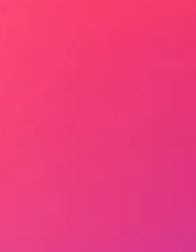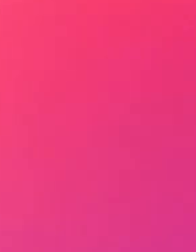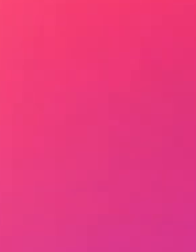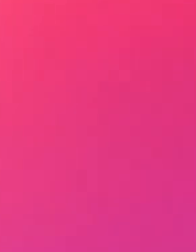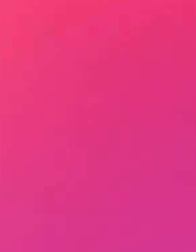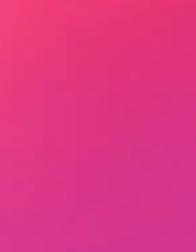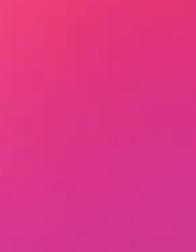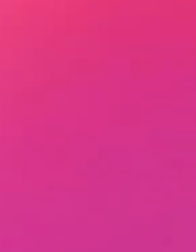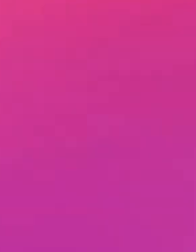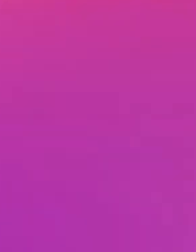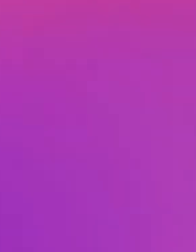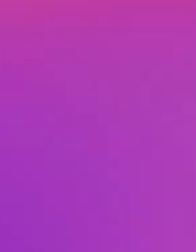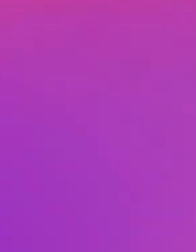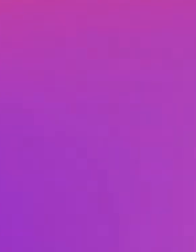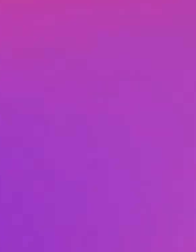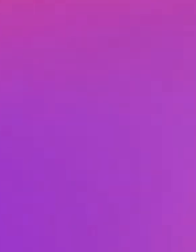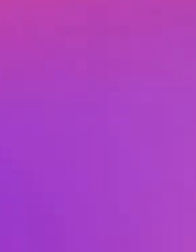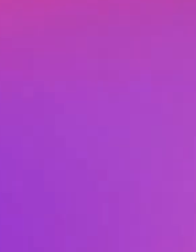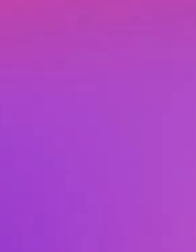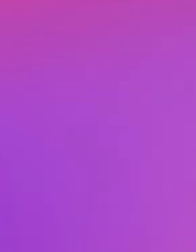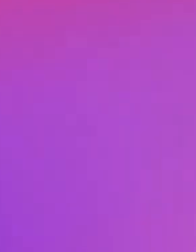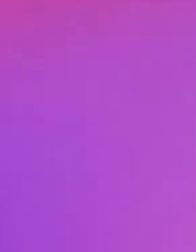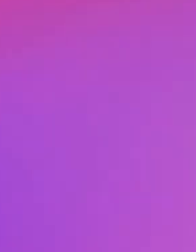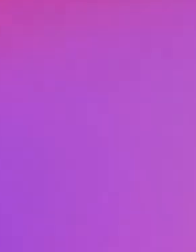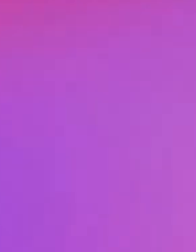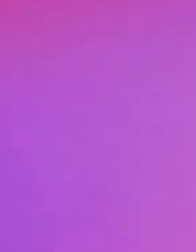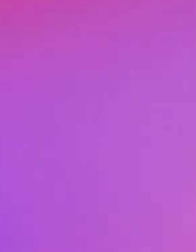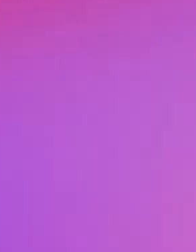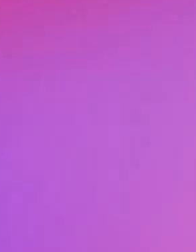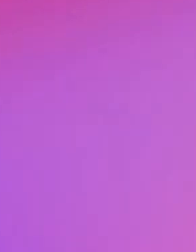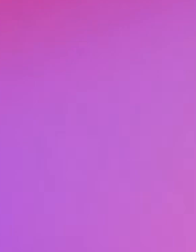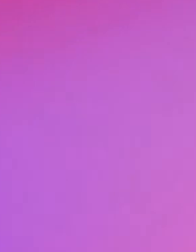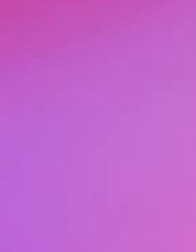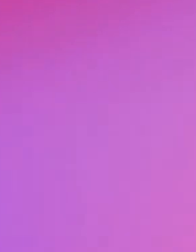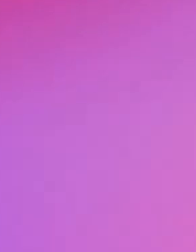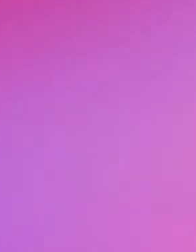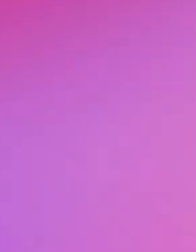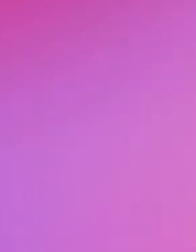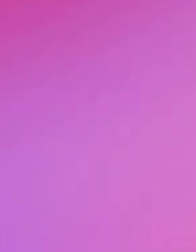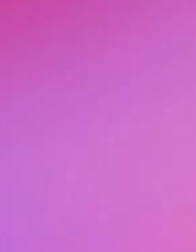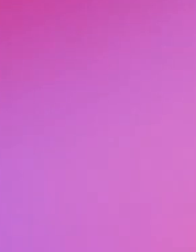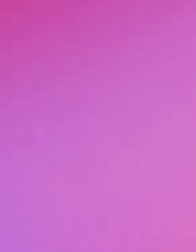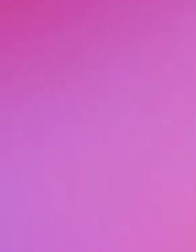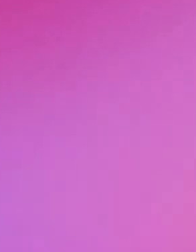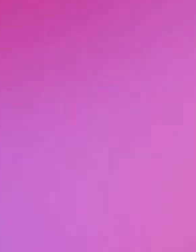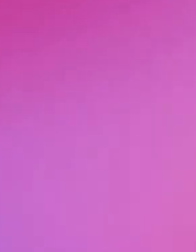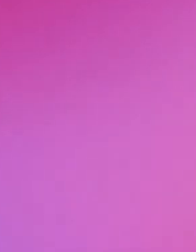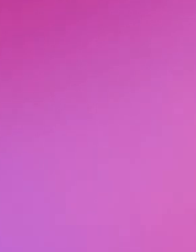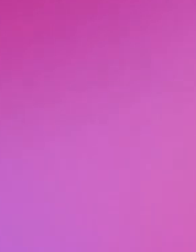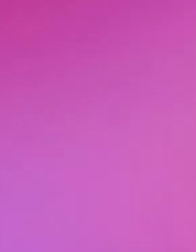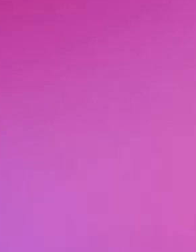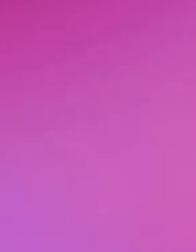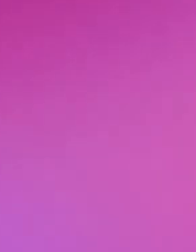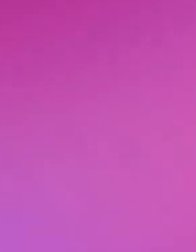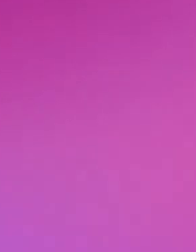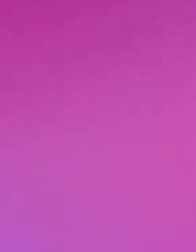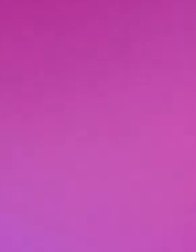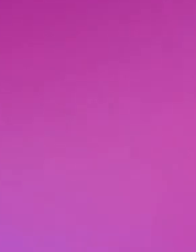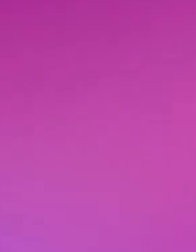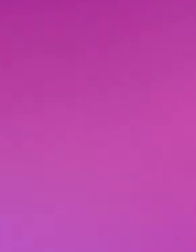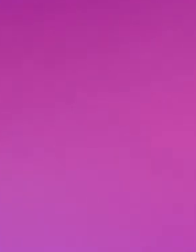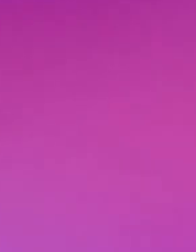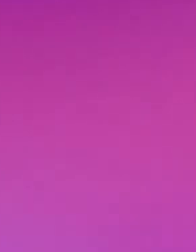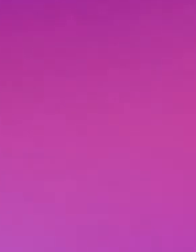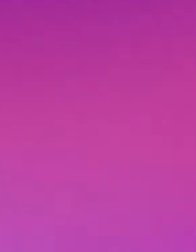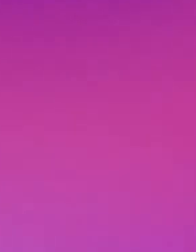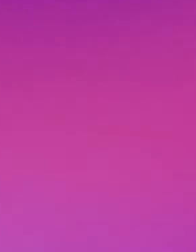01 71 23. Si requieres consultar los libros de texto en versión digital, recuerda que los